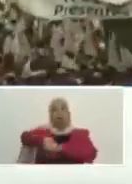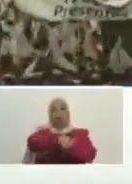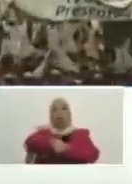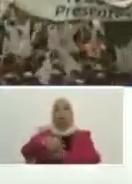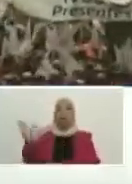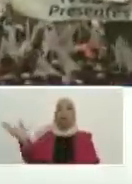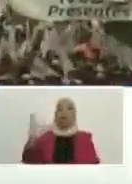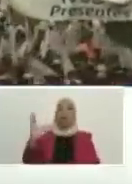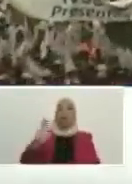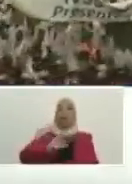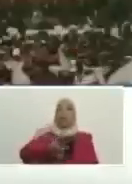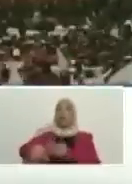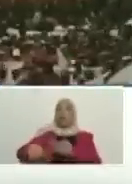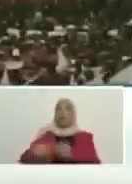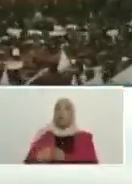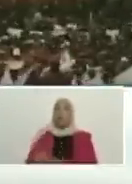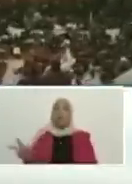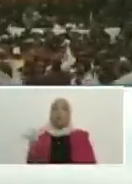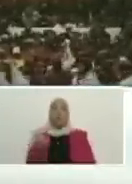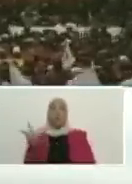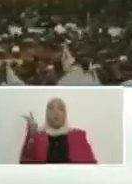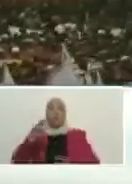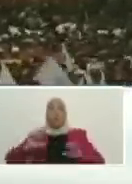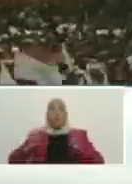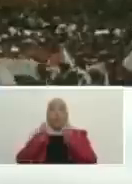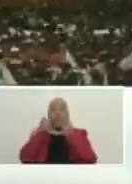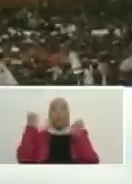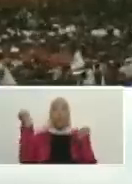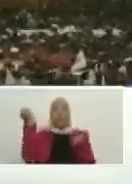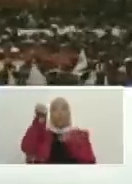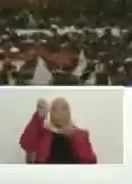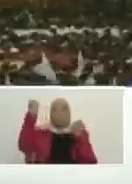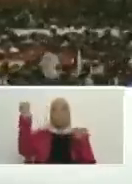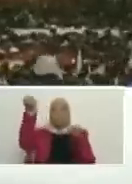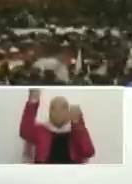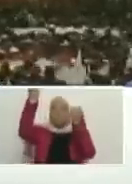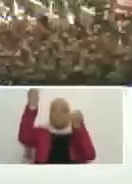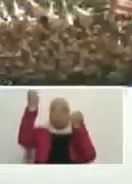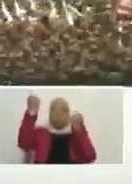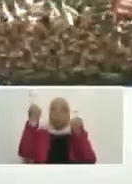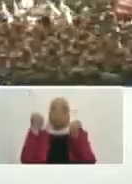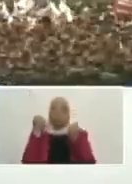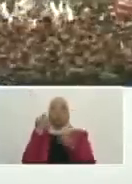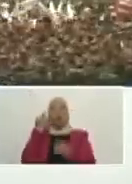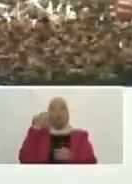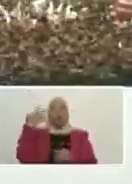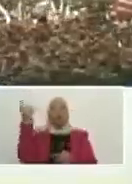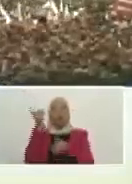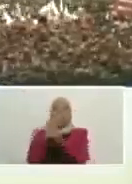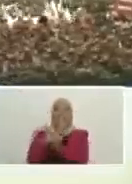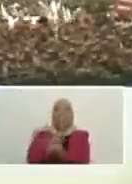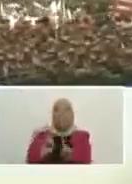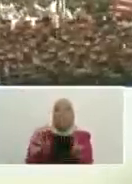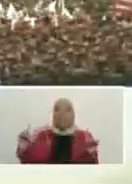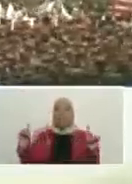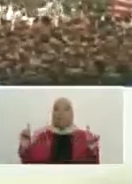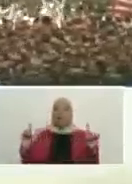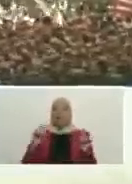y de Venezuela, recobró el camino para los sueños democráticos,